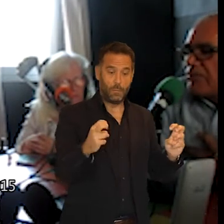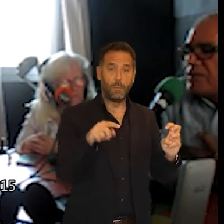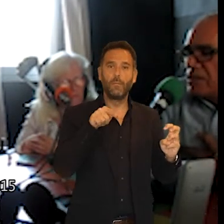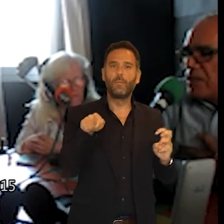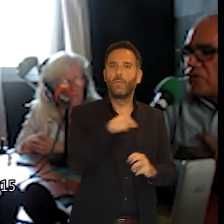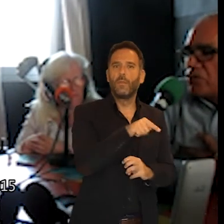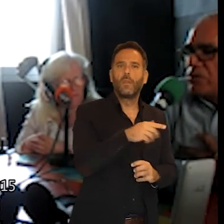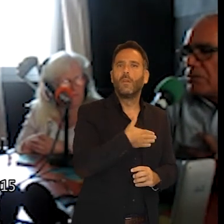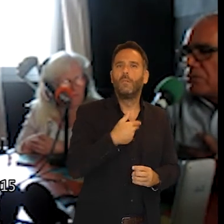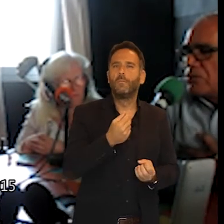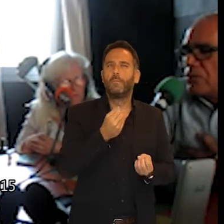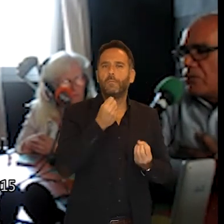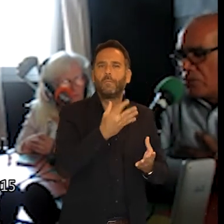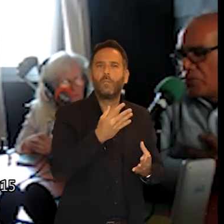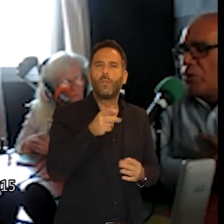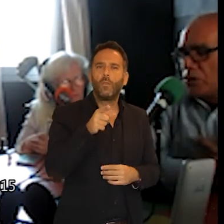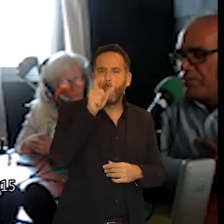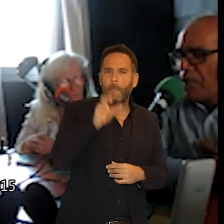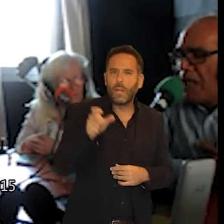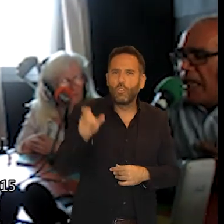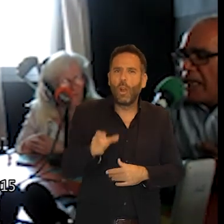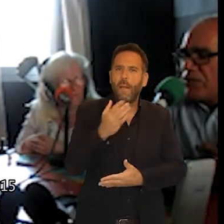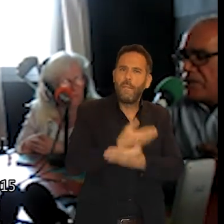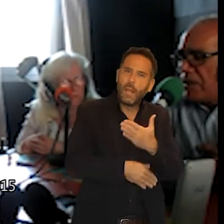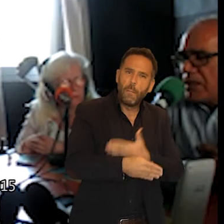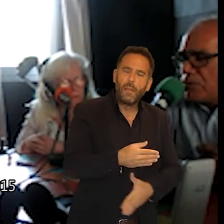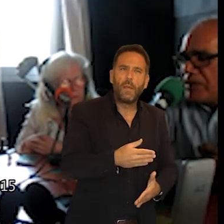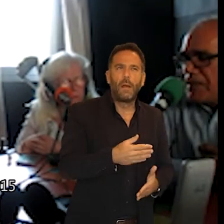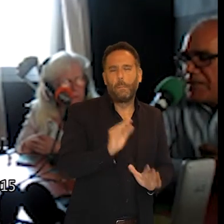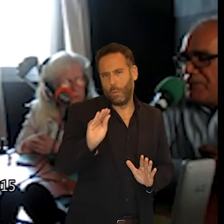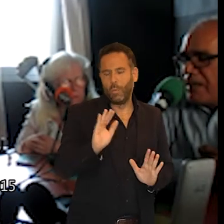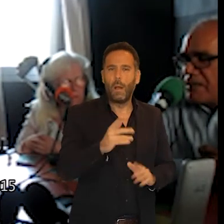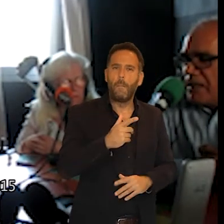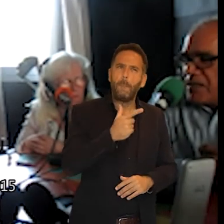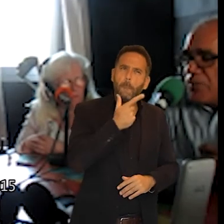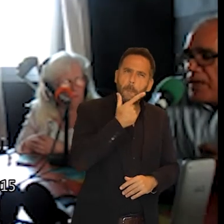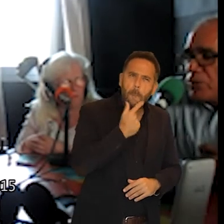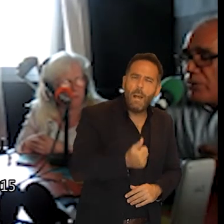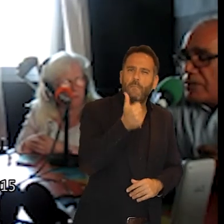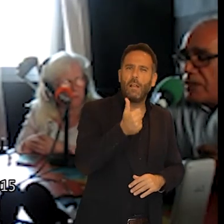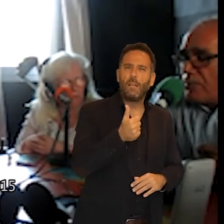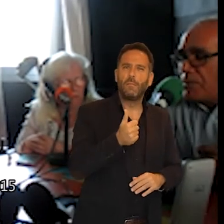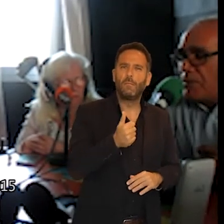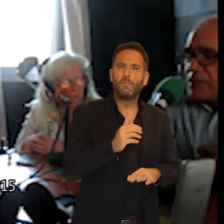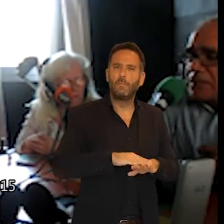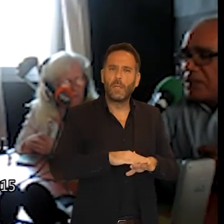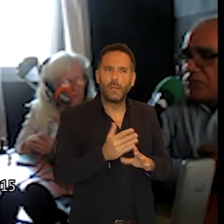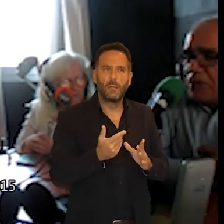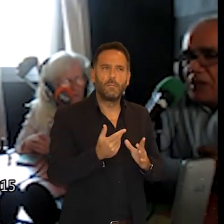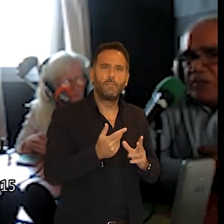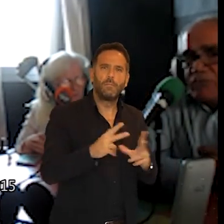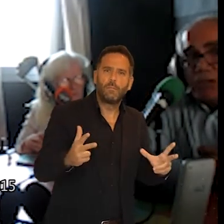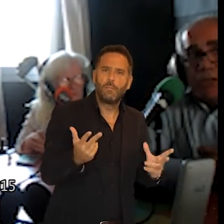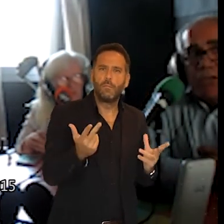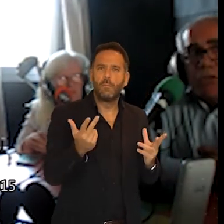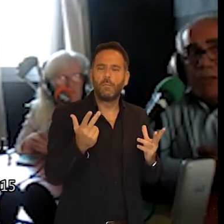quien quiera contestar. ¿Son las personas con discapacidad más propensas a una mala alimentación? No